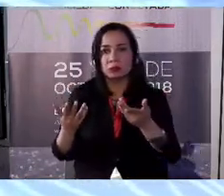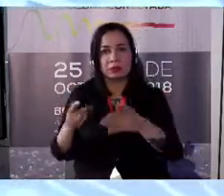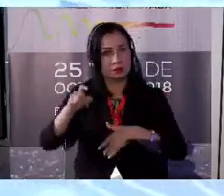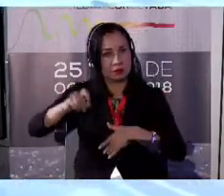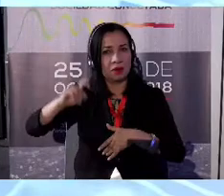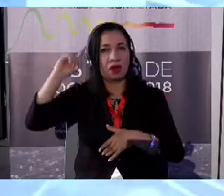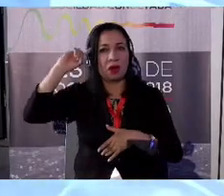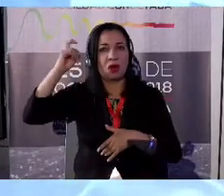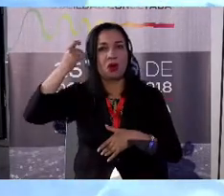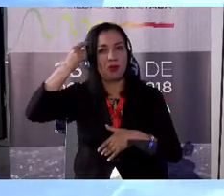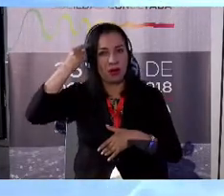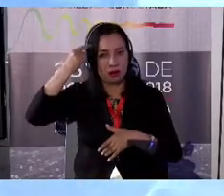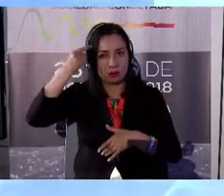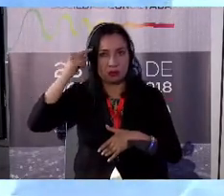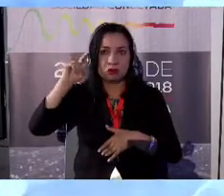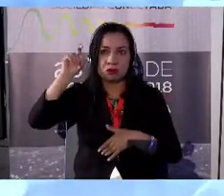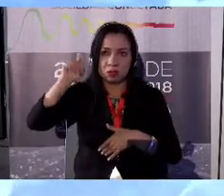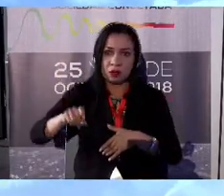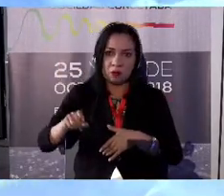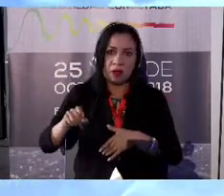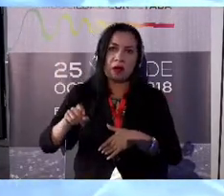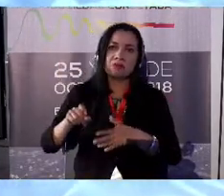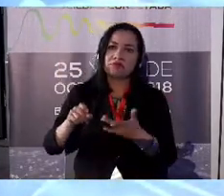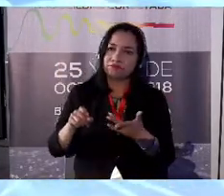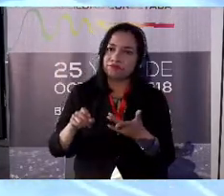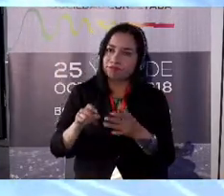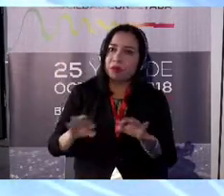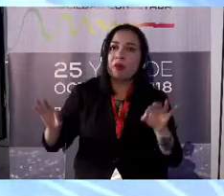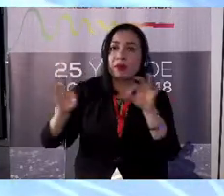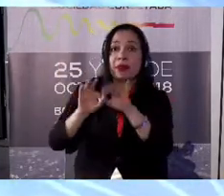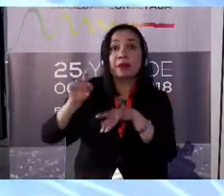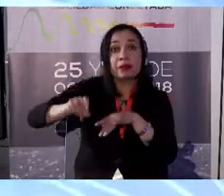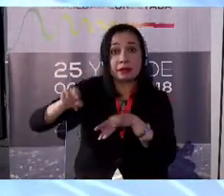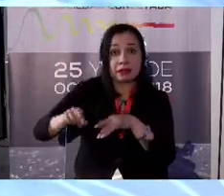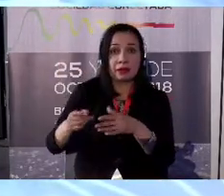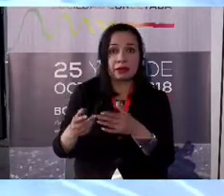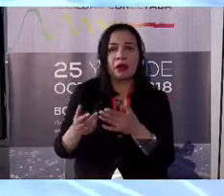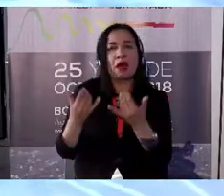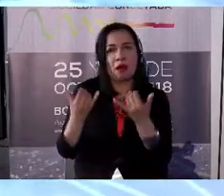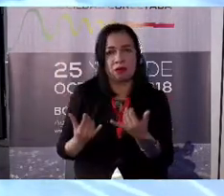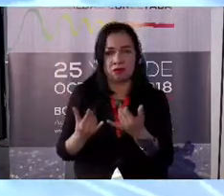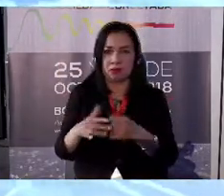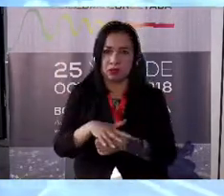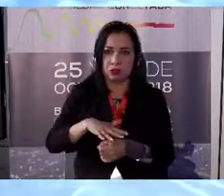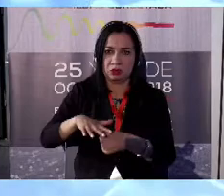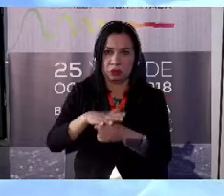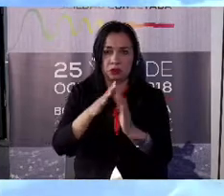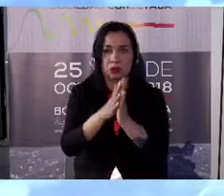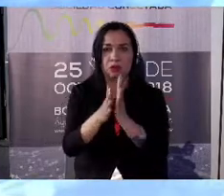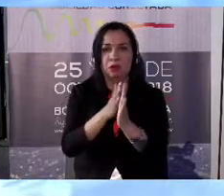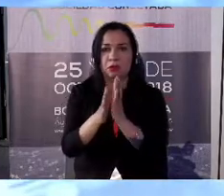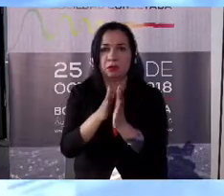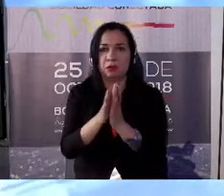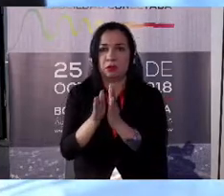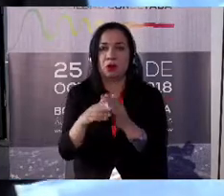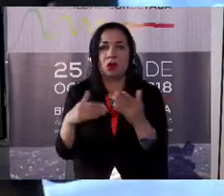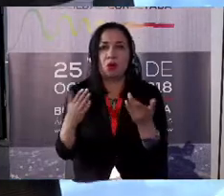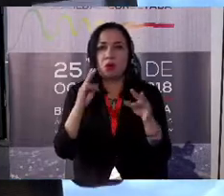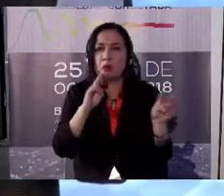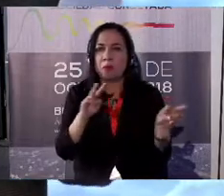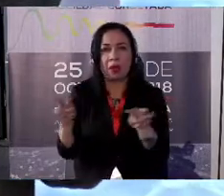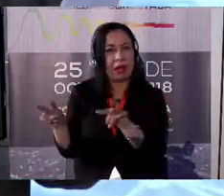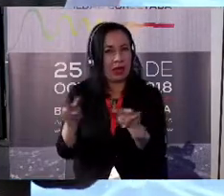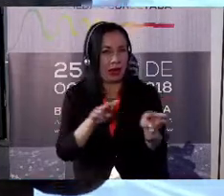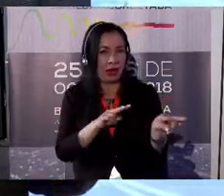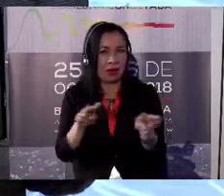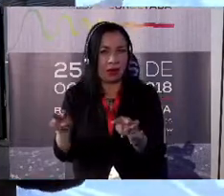últimos años. Y quiero dividir la presentación como en dos grandes formas de mirarla,